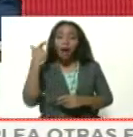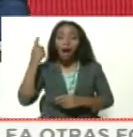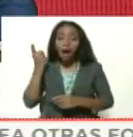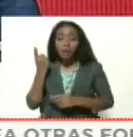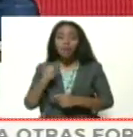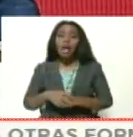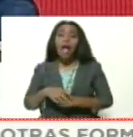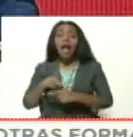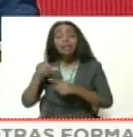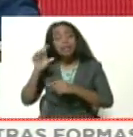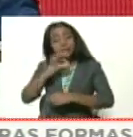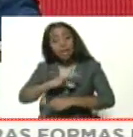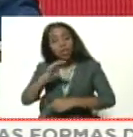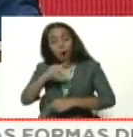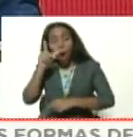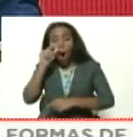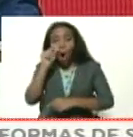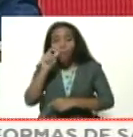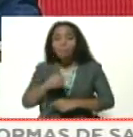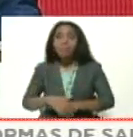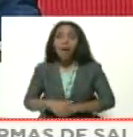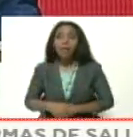este señor Fernández Figuera